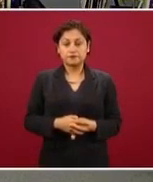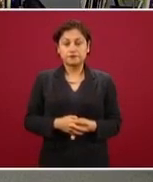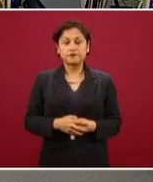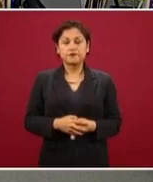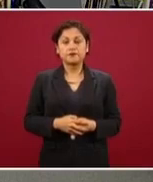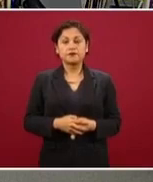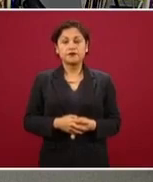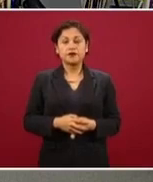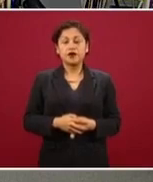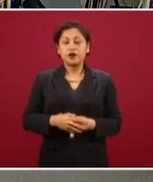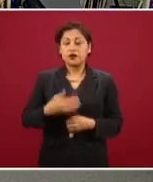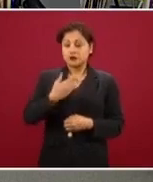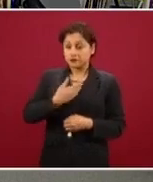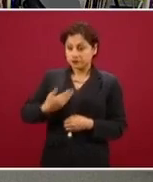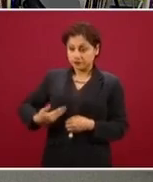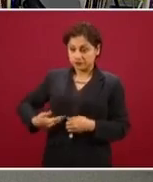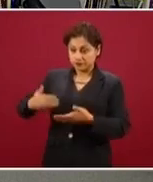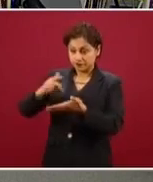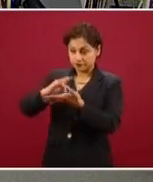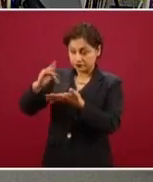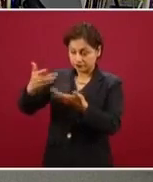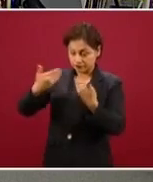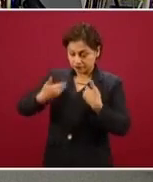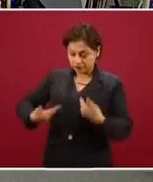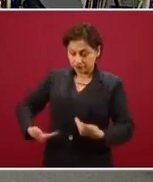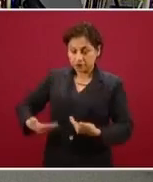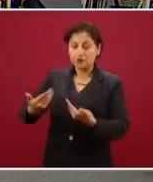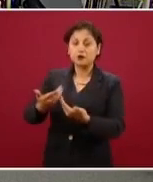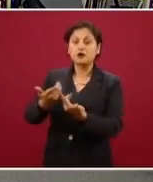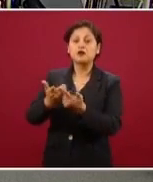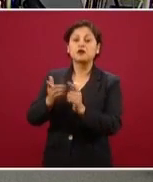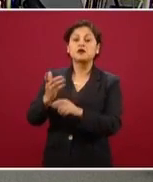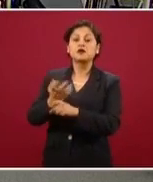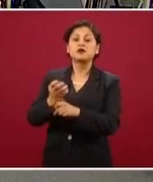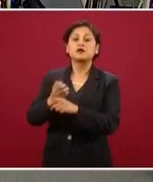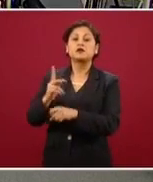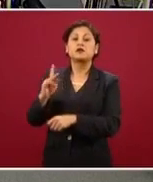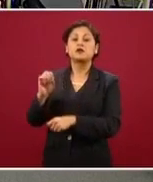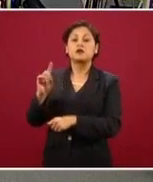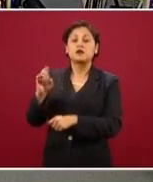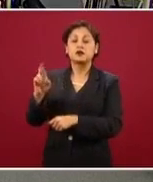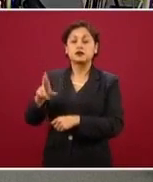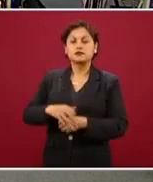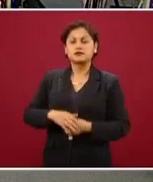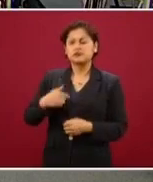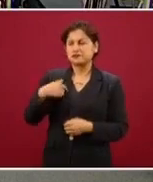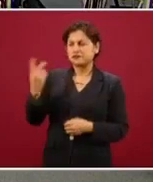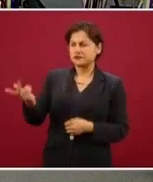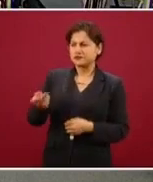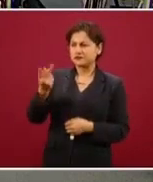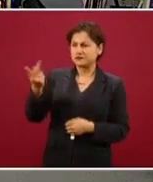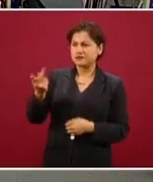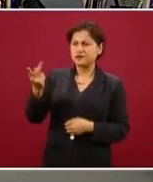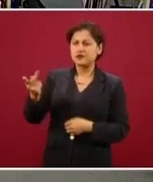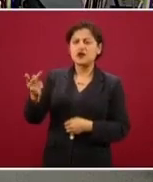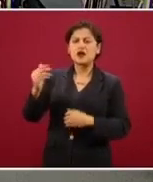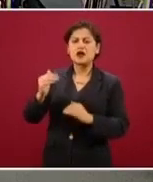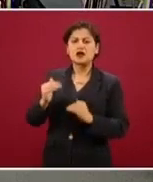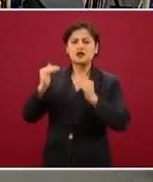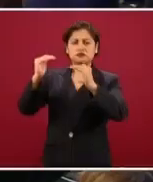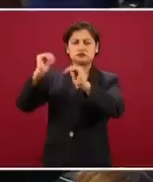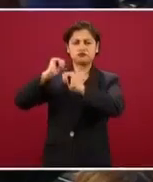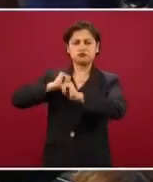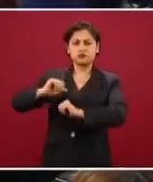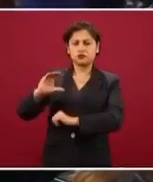Gracias, presidente. Enrique Legorreta, de Quinto Poder. Yo quisiera preguntarle, tenemos información de altos funcionarios de la CFE sobre